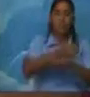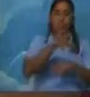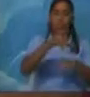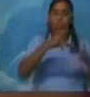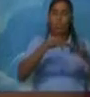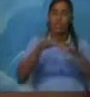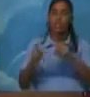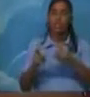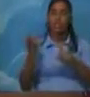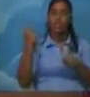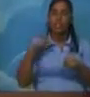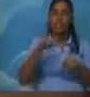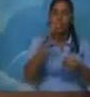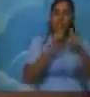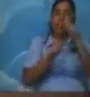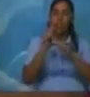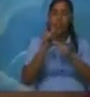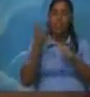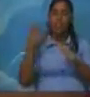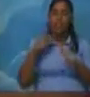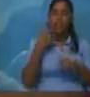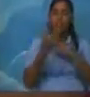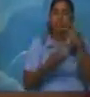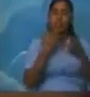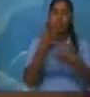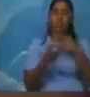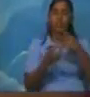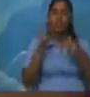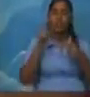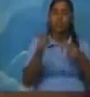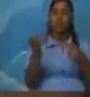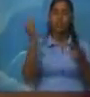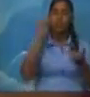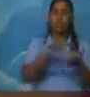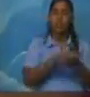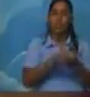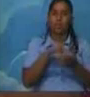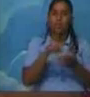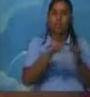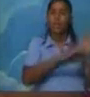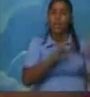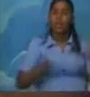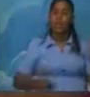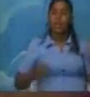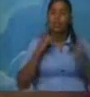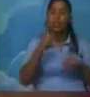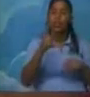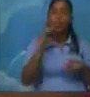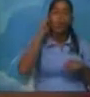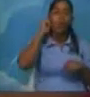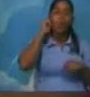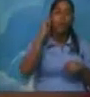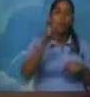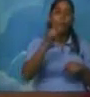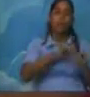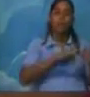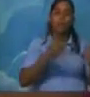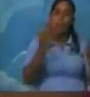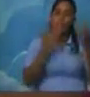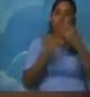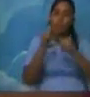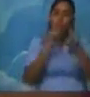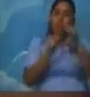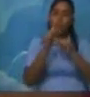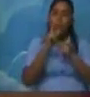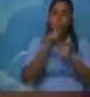que tiene agua tiene fuente una vez Cristo le dijo a una mujer dame de beber